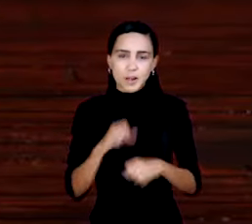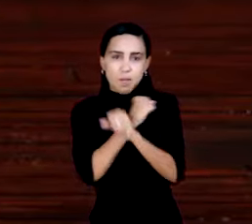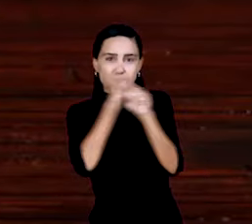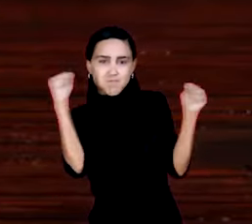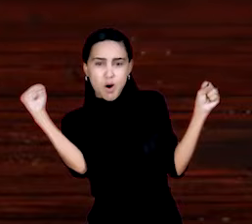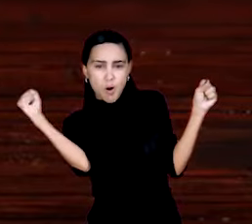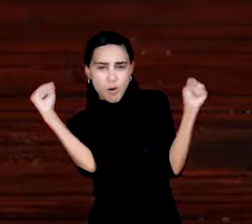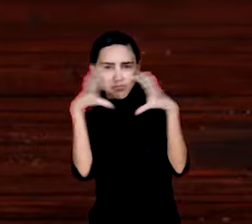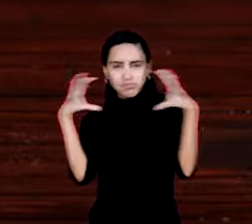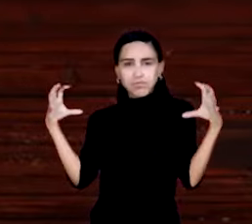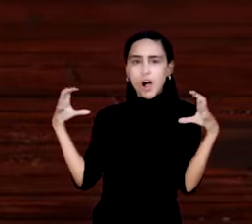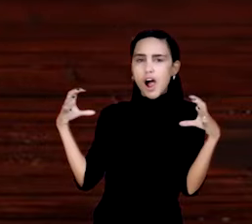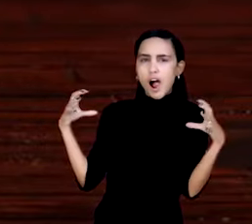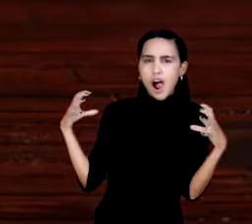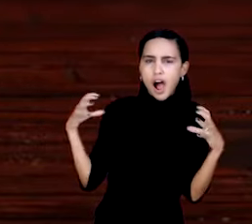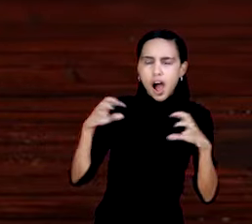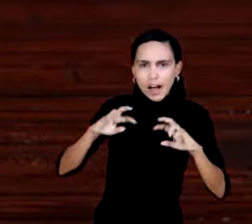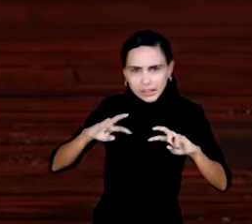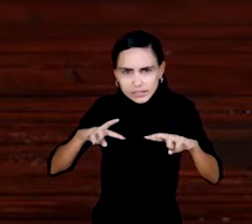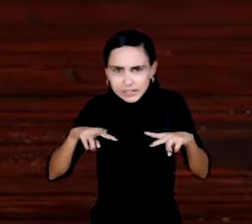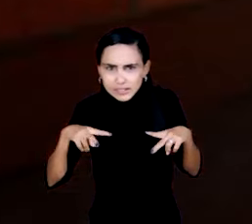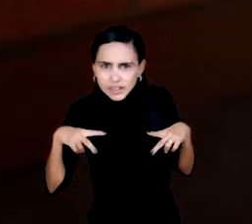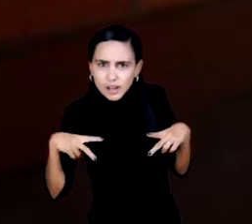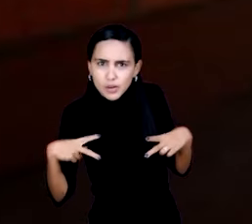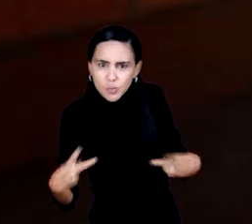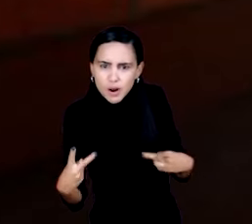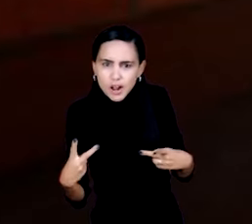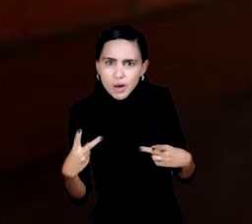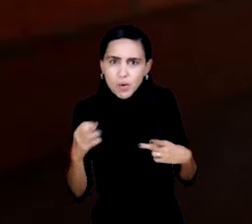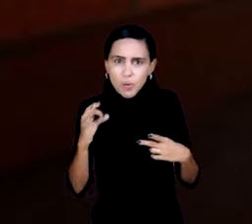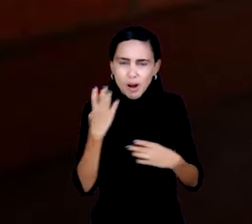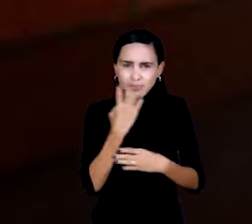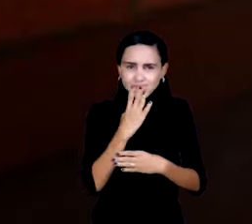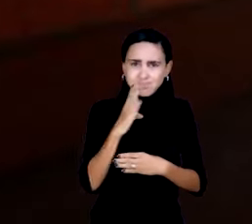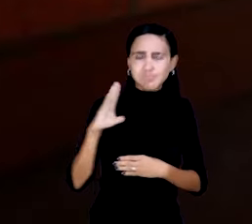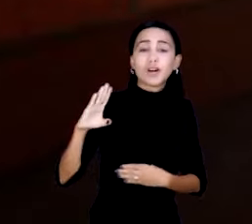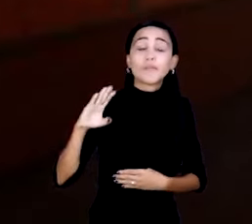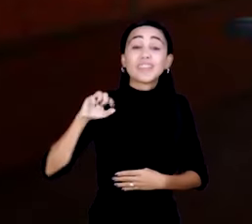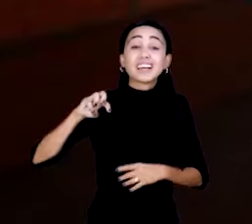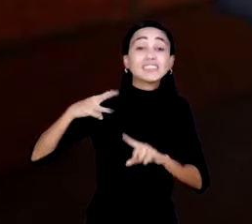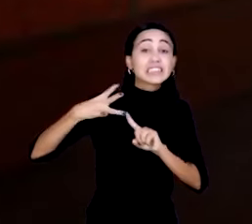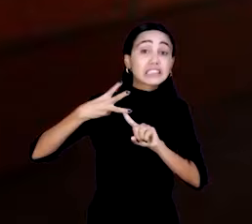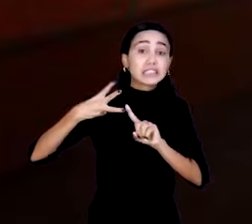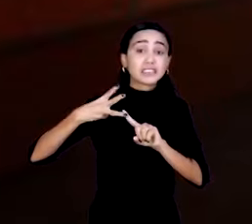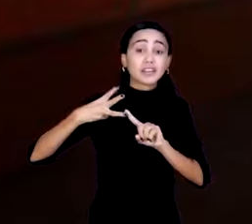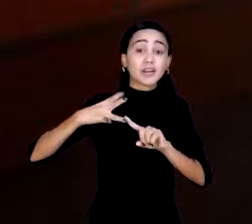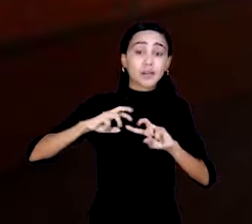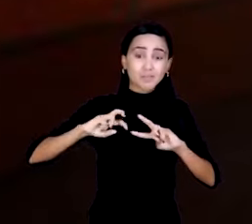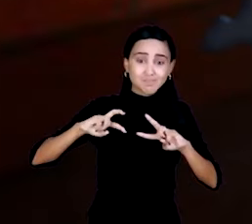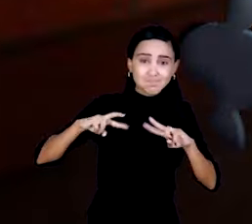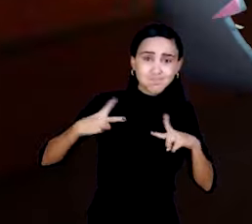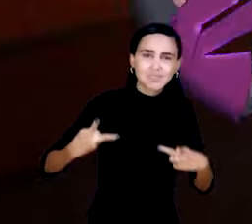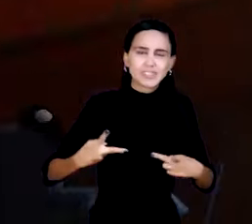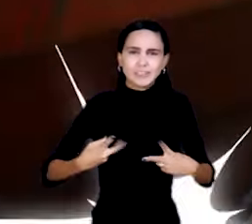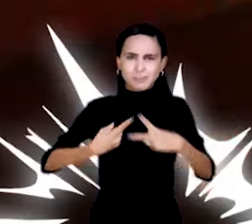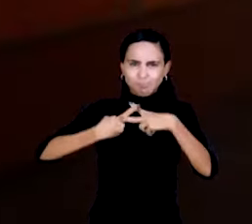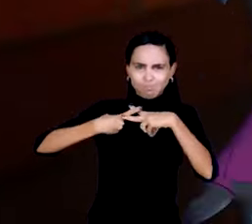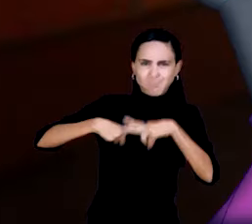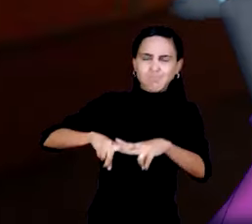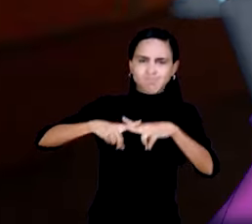No puede ser. De nuevo te quedaste sin cuerda. Esta es la tercera vez que te